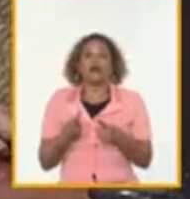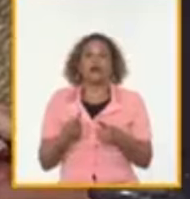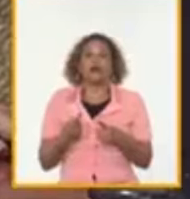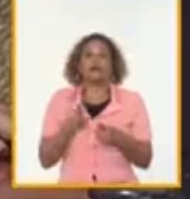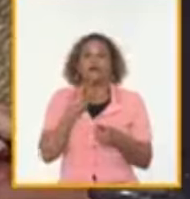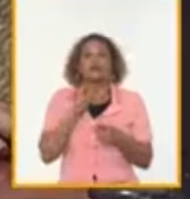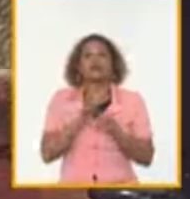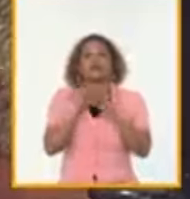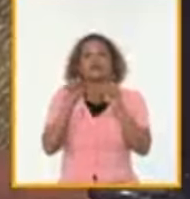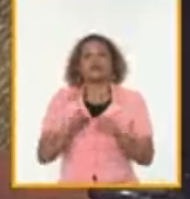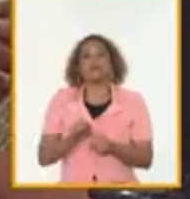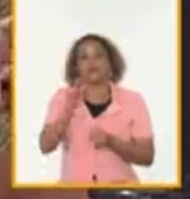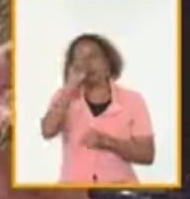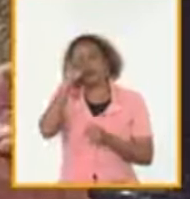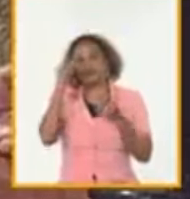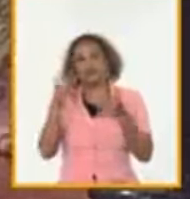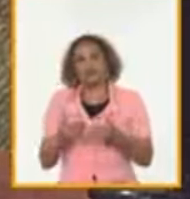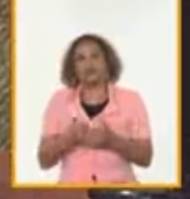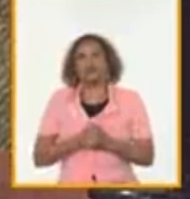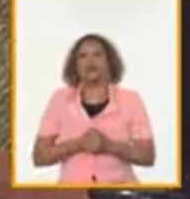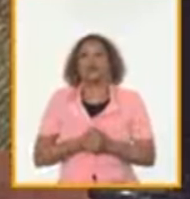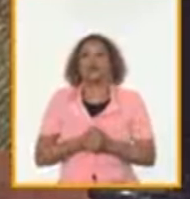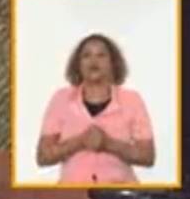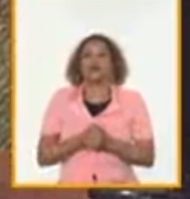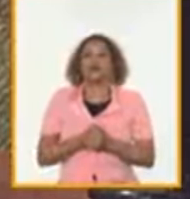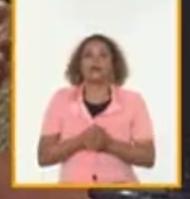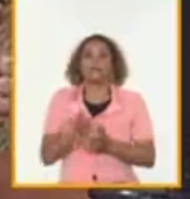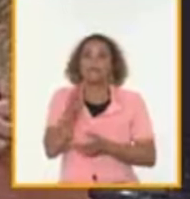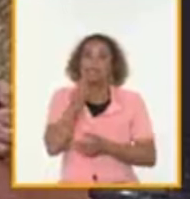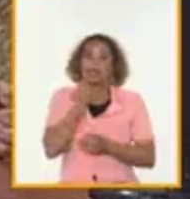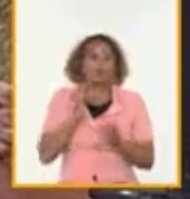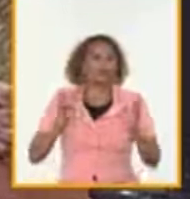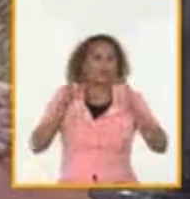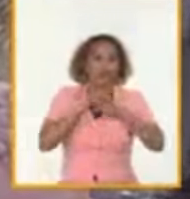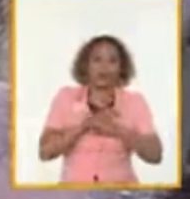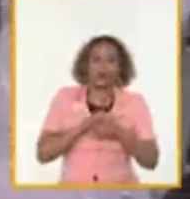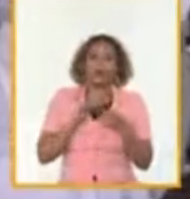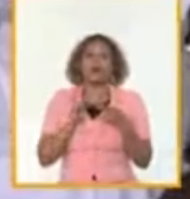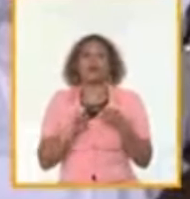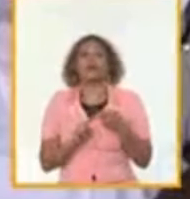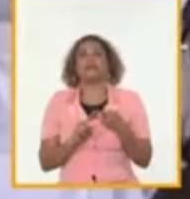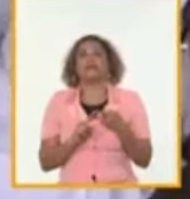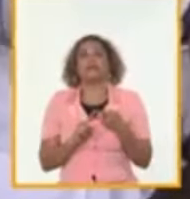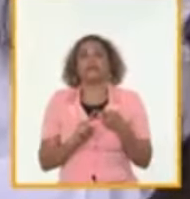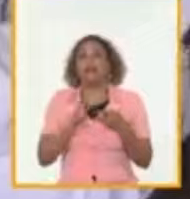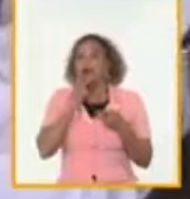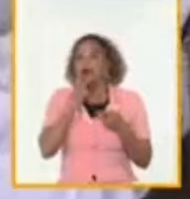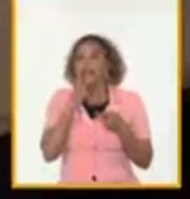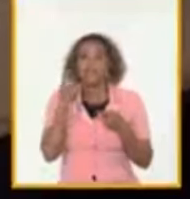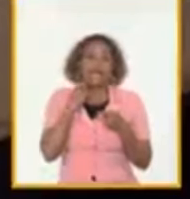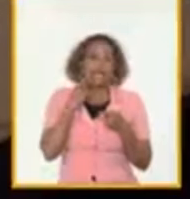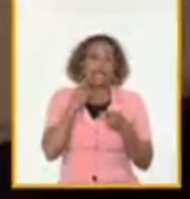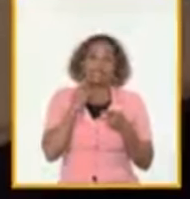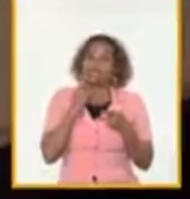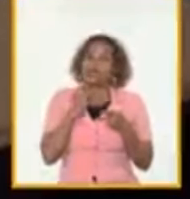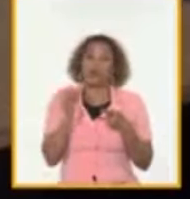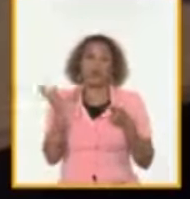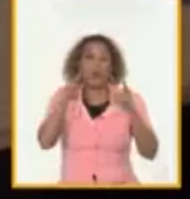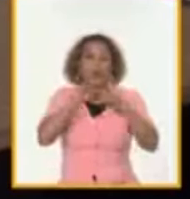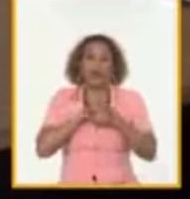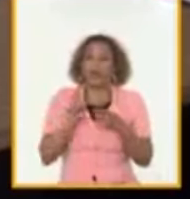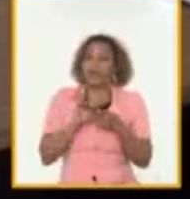el sistema de salud hablamos de la falta de medicamentos hablamos de la atención estomatológica